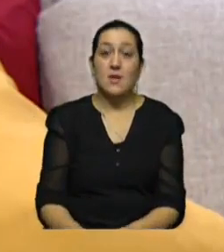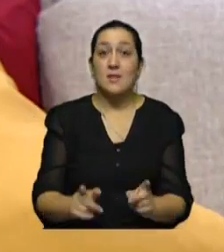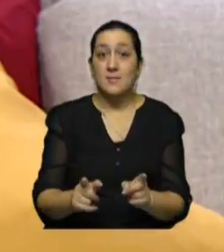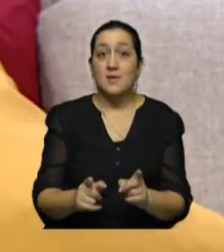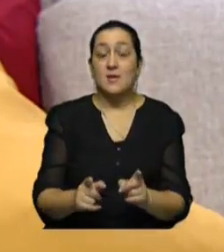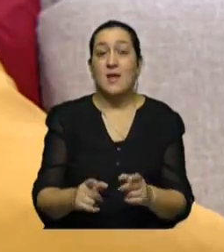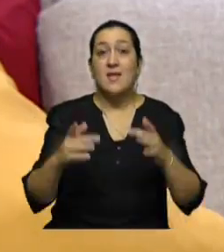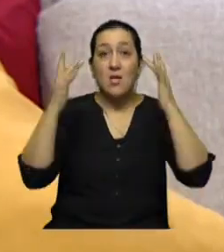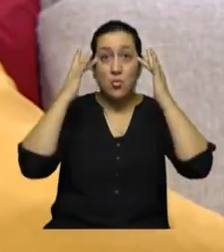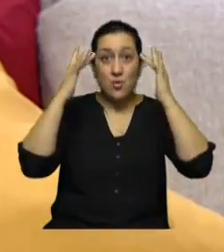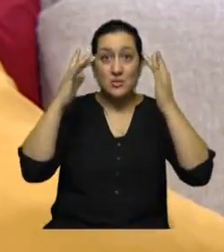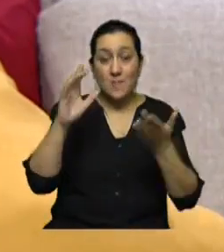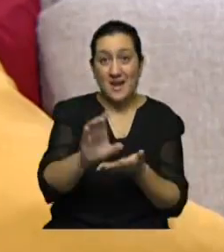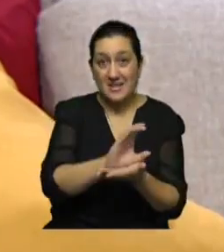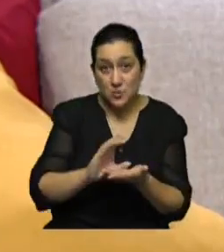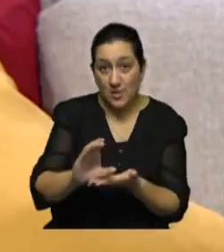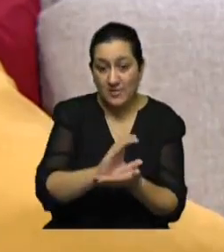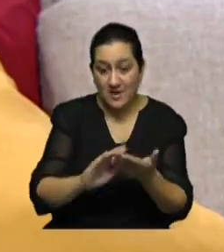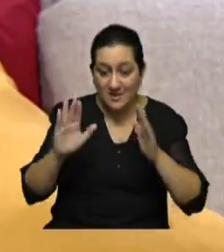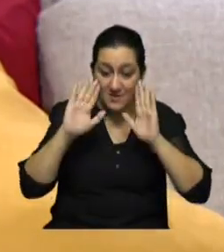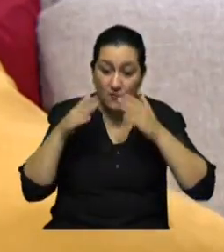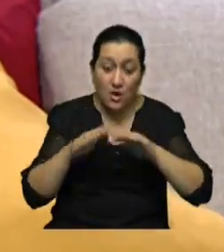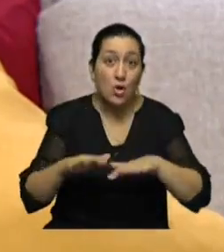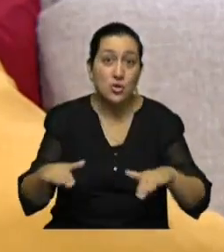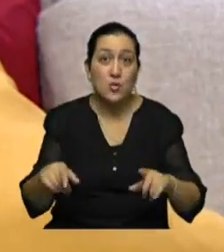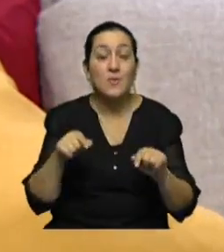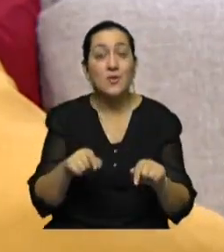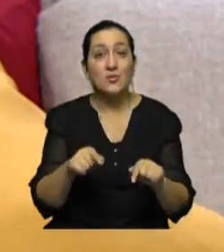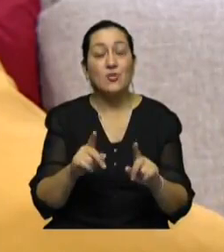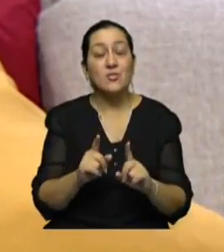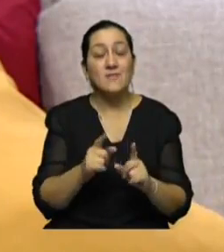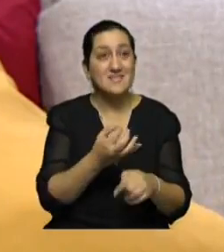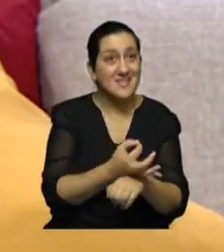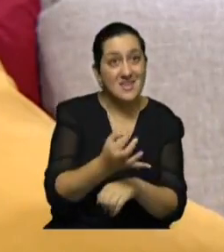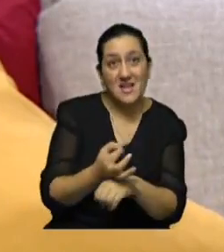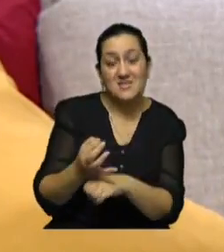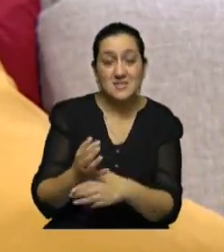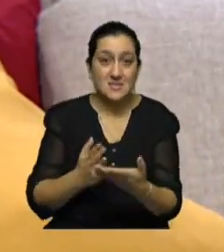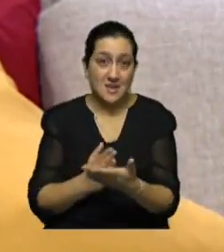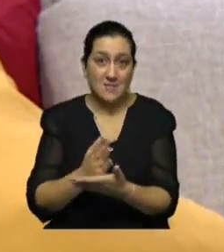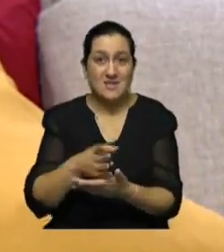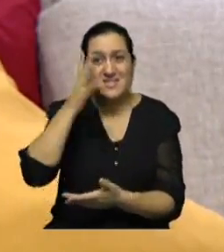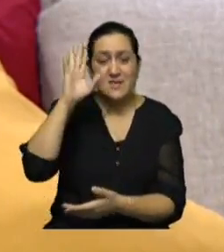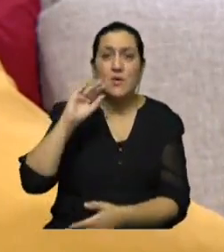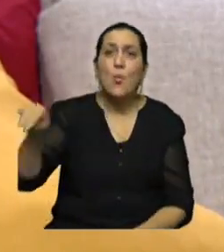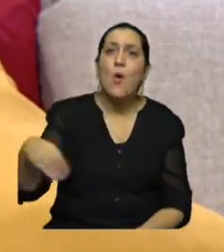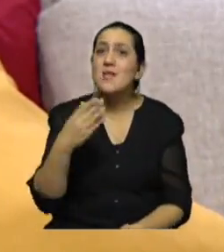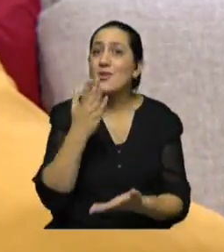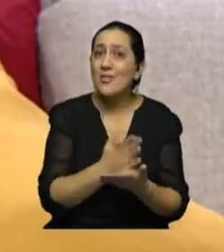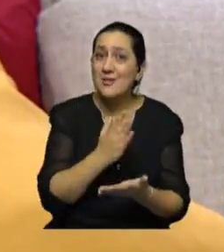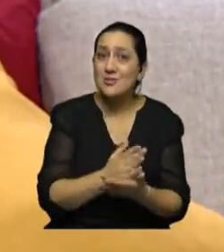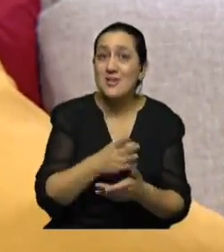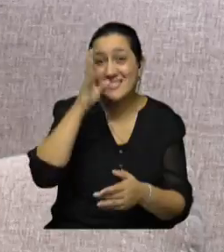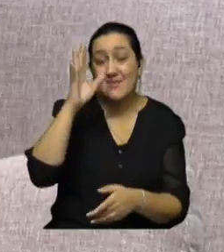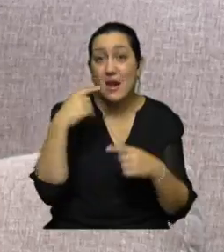que se llama Educación para la Ciudadanía, que está enfocado en los niños, ¿no? Pero esto debería ser una constante. Exacto. Tenemos que saber cuáles son nuestros derechos y qué es lo que está bien y qué es lo que